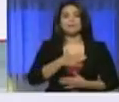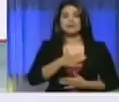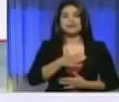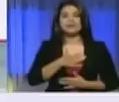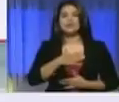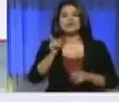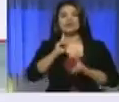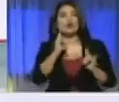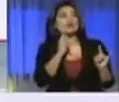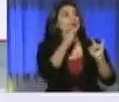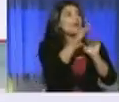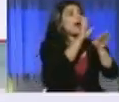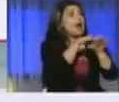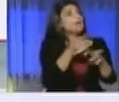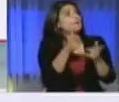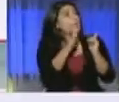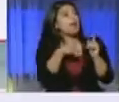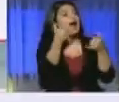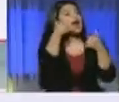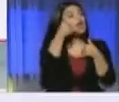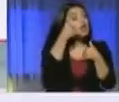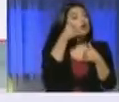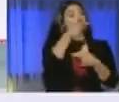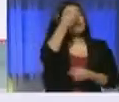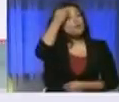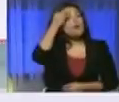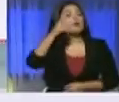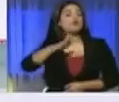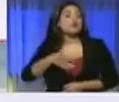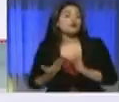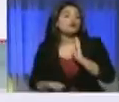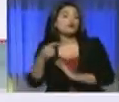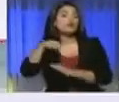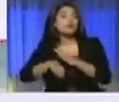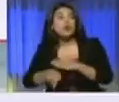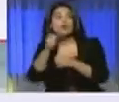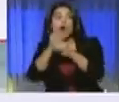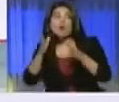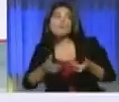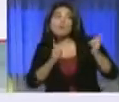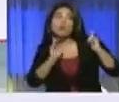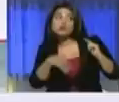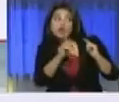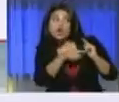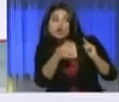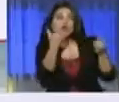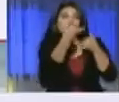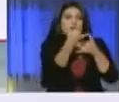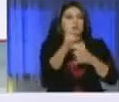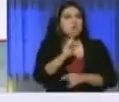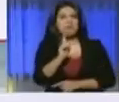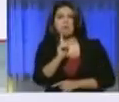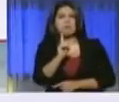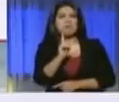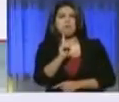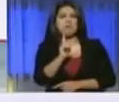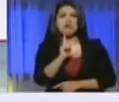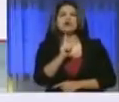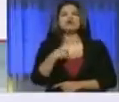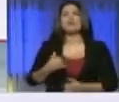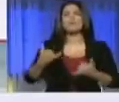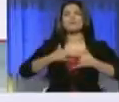a Fedecámara. Aló, Fedecámara, ¿puedo aumentar el sueldo, el salario de los trabajadores? No, al único que llamo es a mi